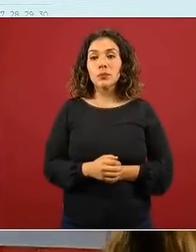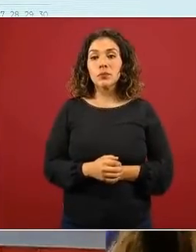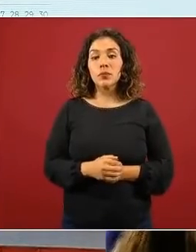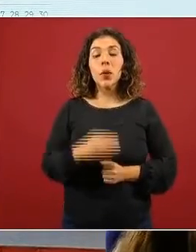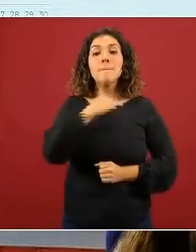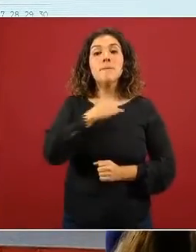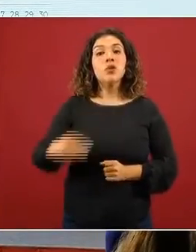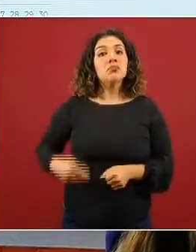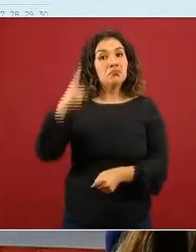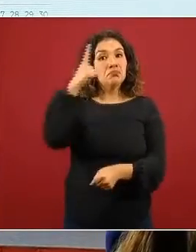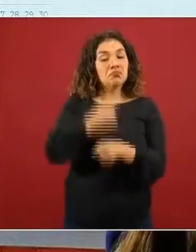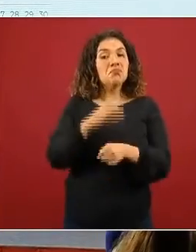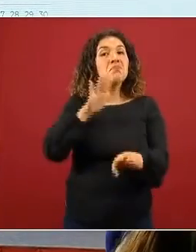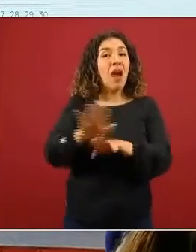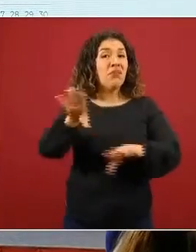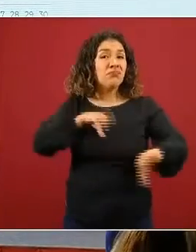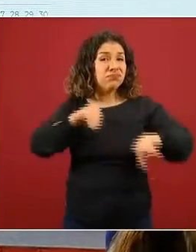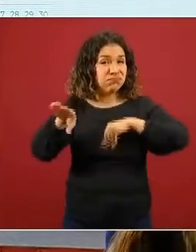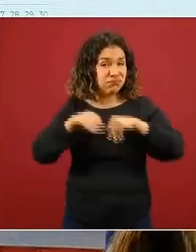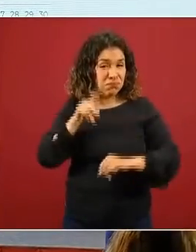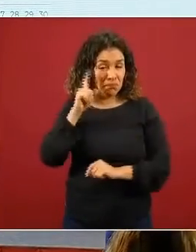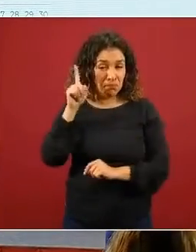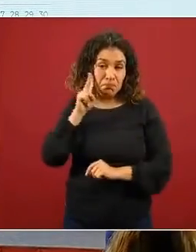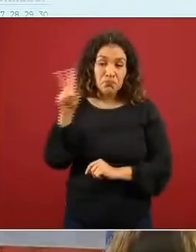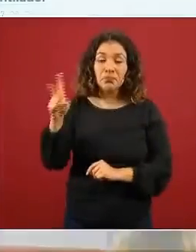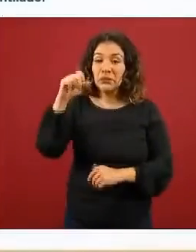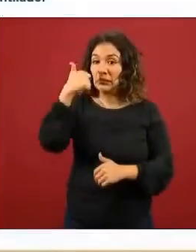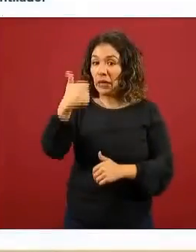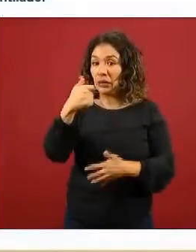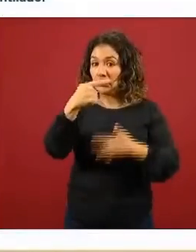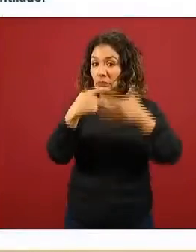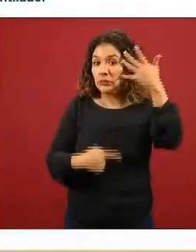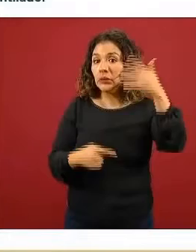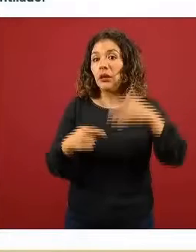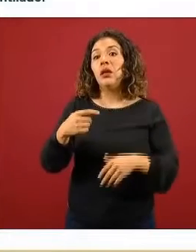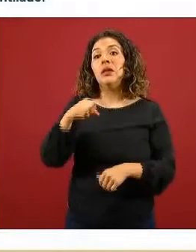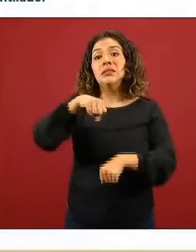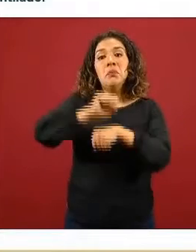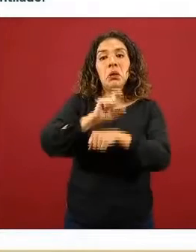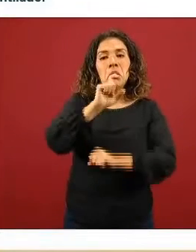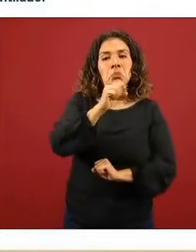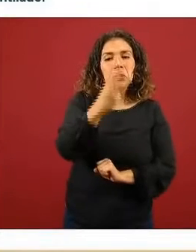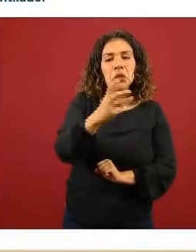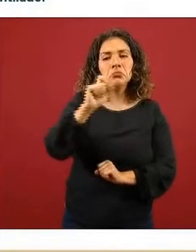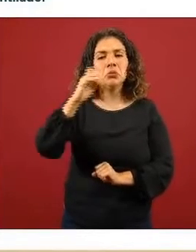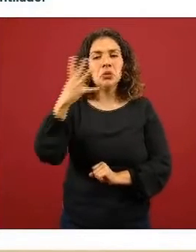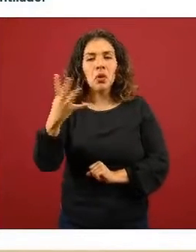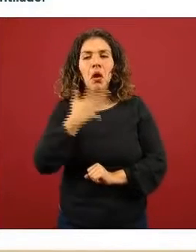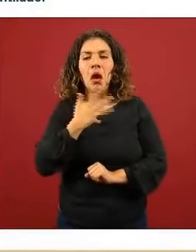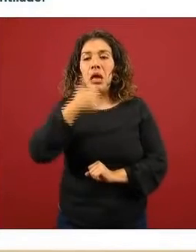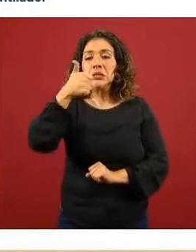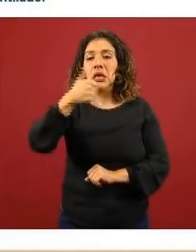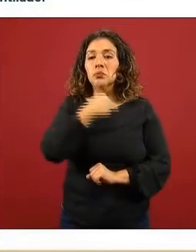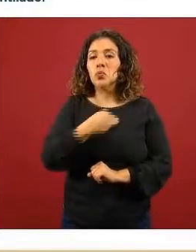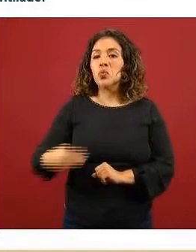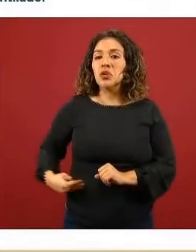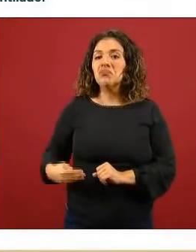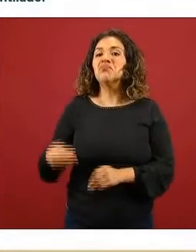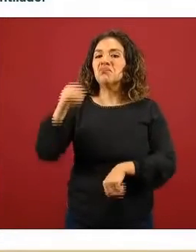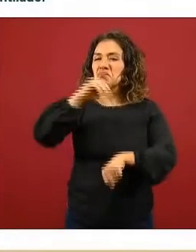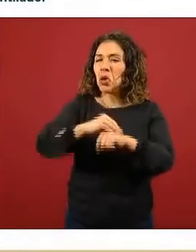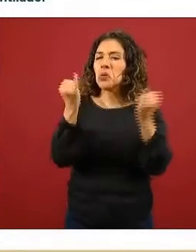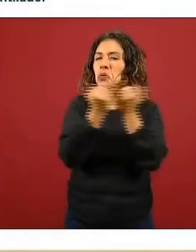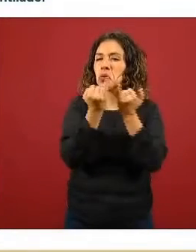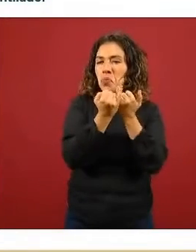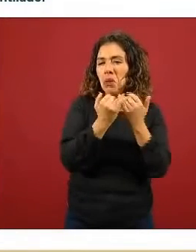los municipios en Tamaulipas que han contribuido prácticamente hasta la semana 23-24, estos 6 municipios con un